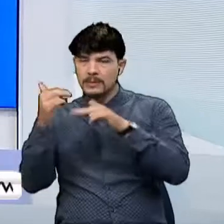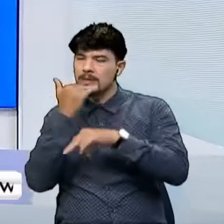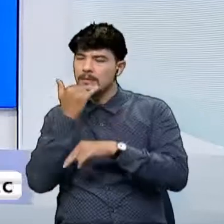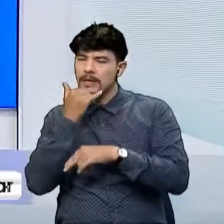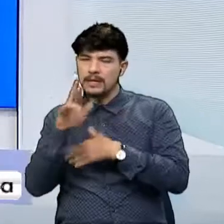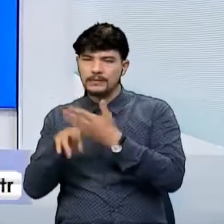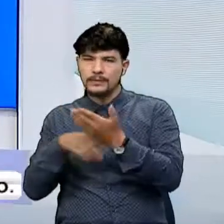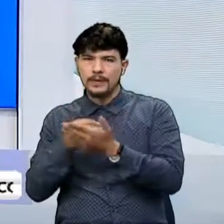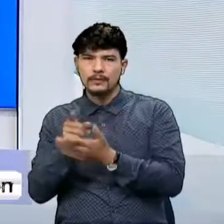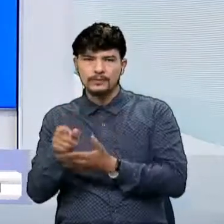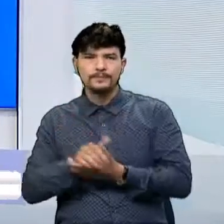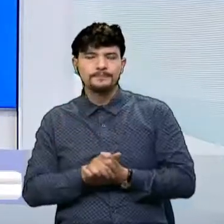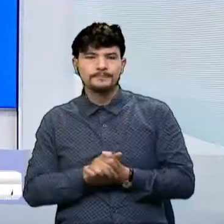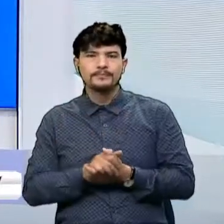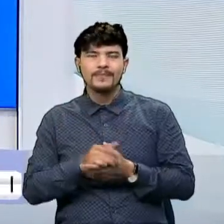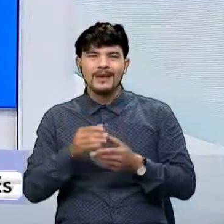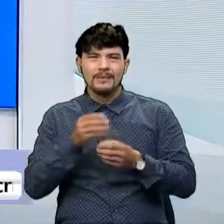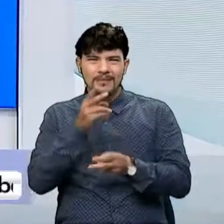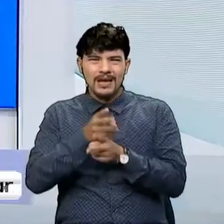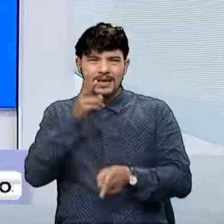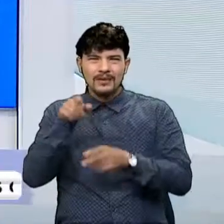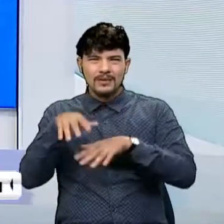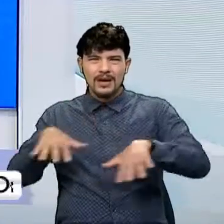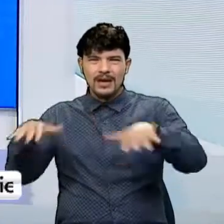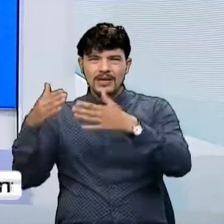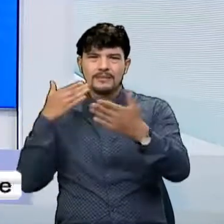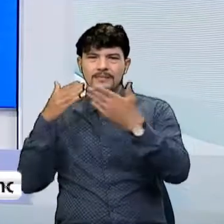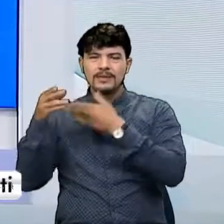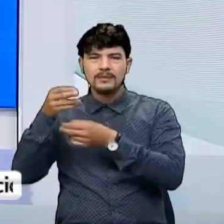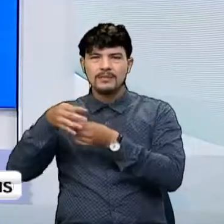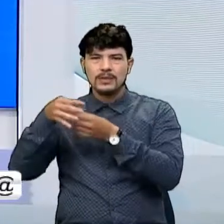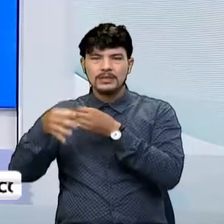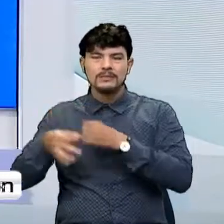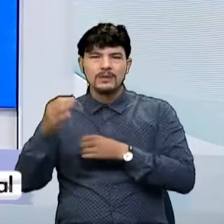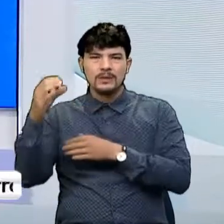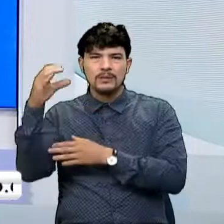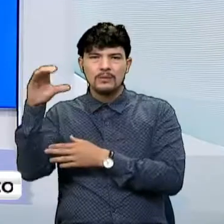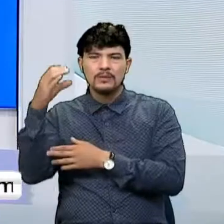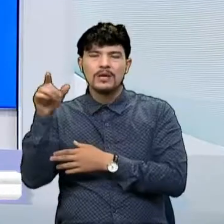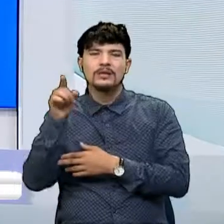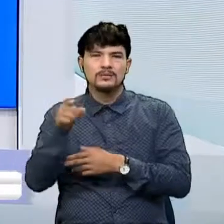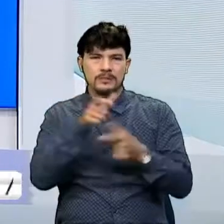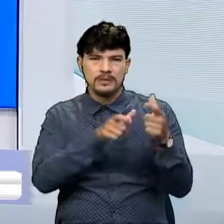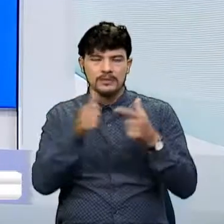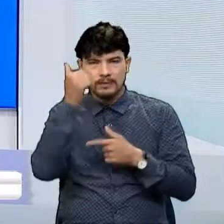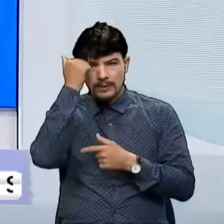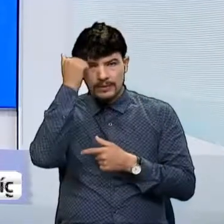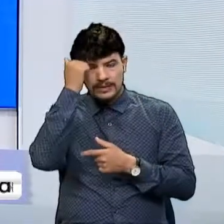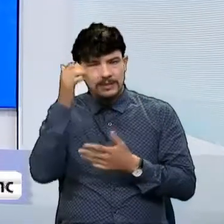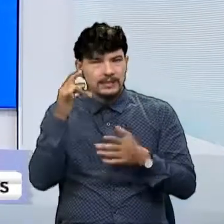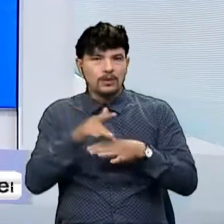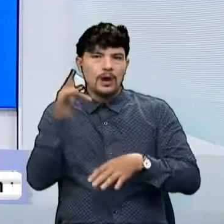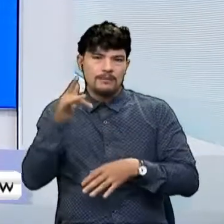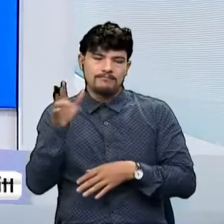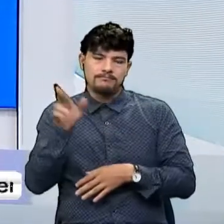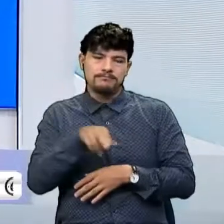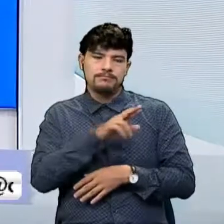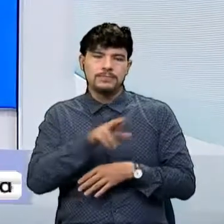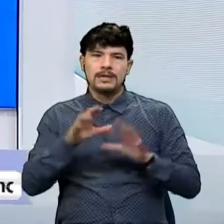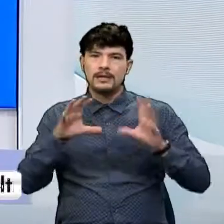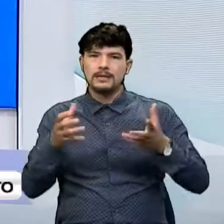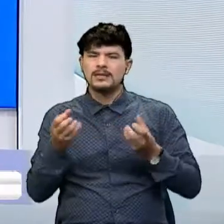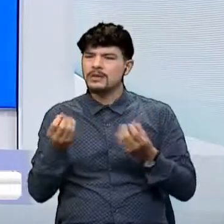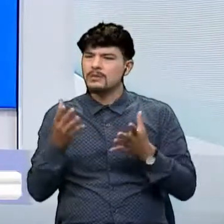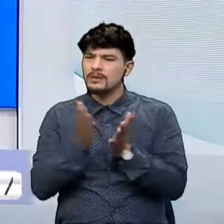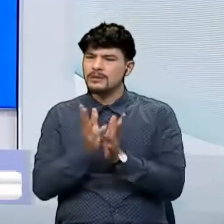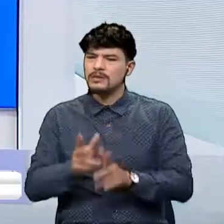Los hechos de inseguridad en la zona rural de Cúcuta ha obligado a los docentes a cancelar las clases. Heidar Logato, nos conectamos con usted. ¿Cuántos menores están viendo